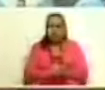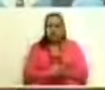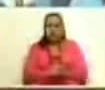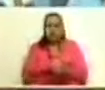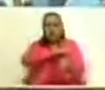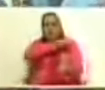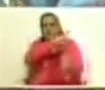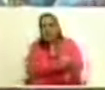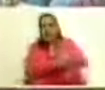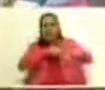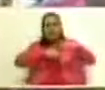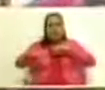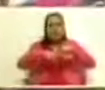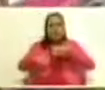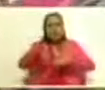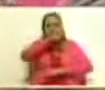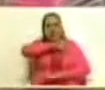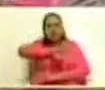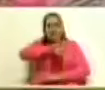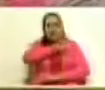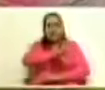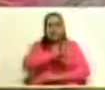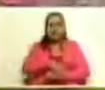Fortalecer los movimientos sociales.